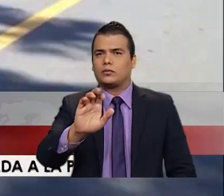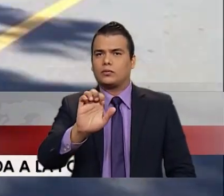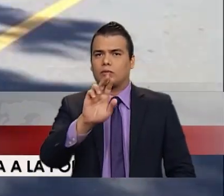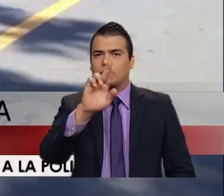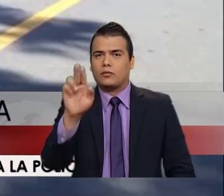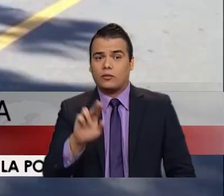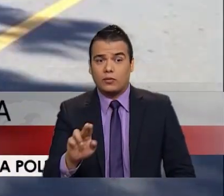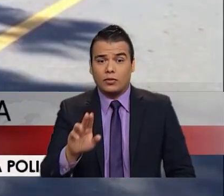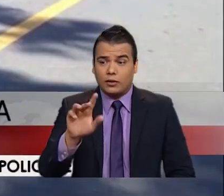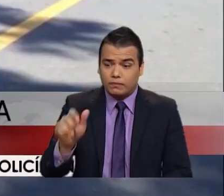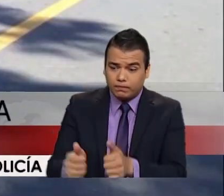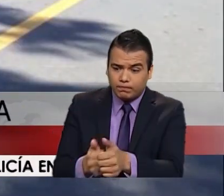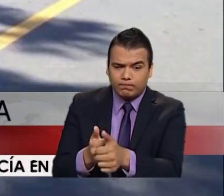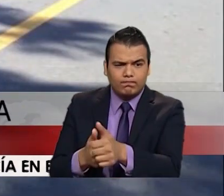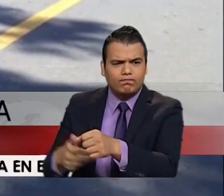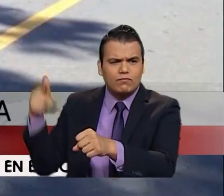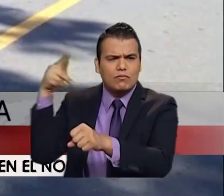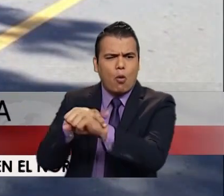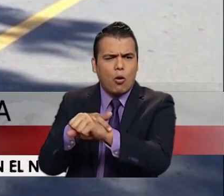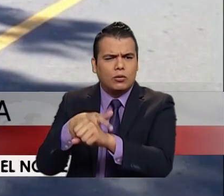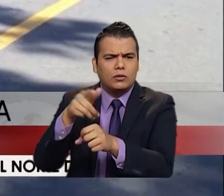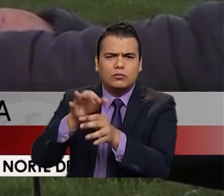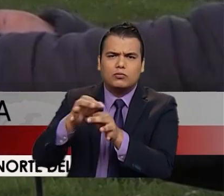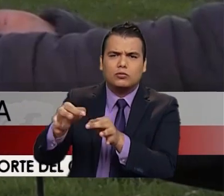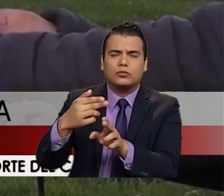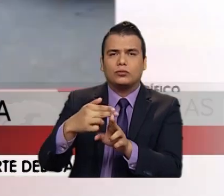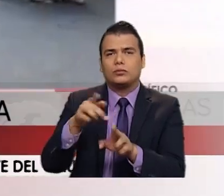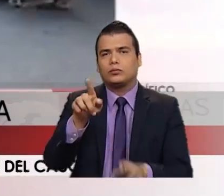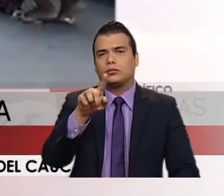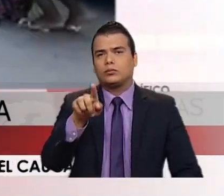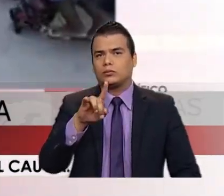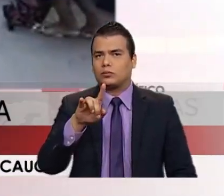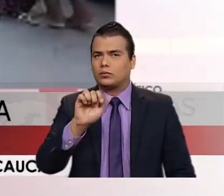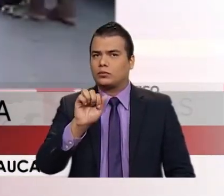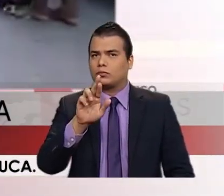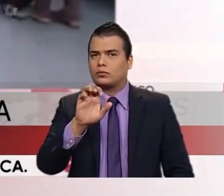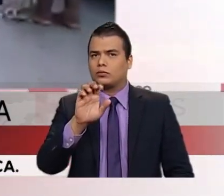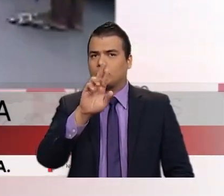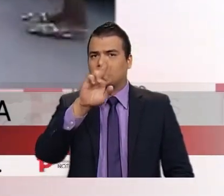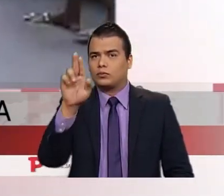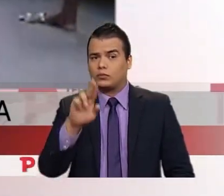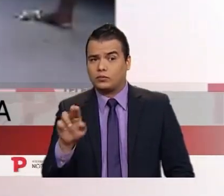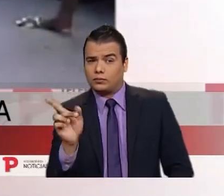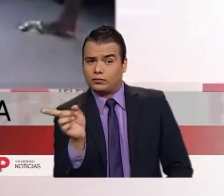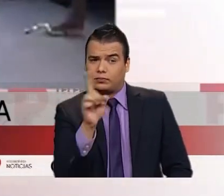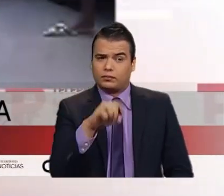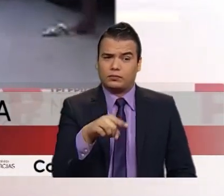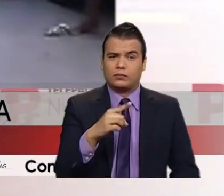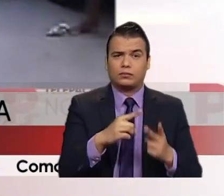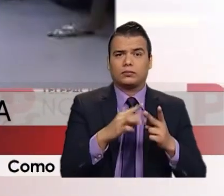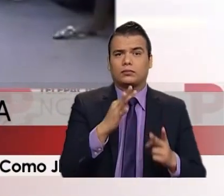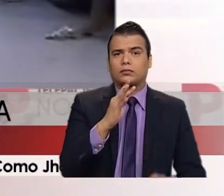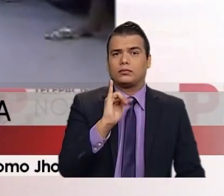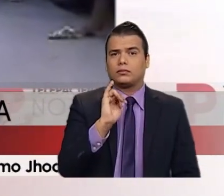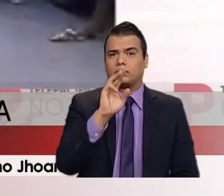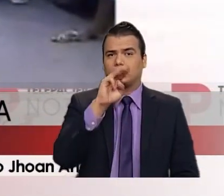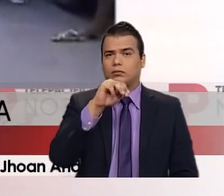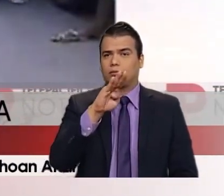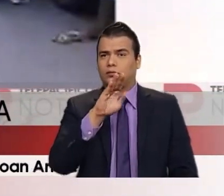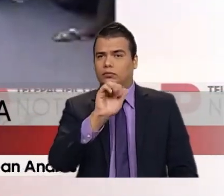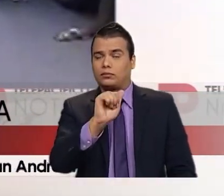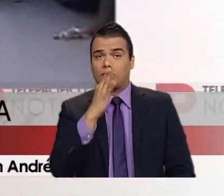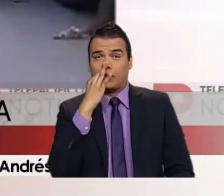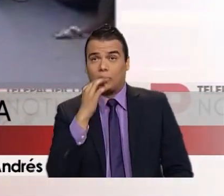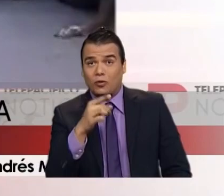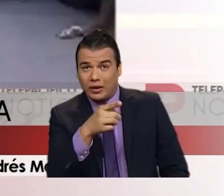emboscada en un sitio rural entre suárez y timba momentos en que se desplazaba con un capturado responsable